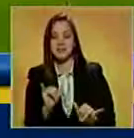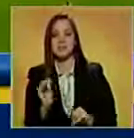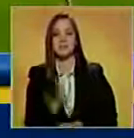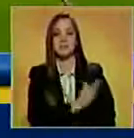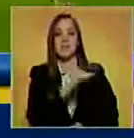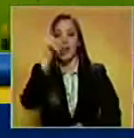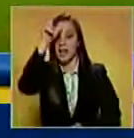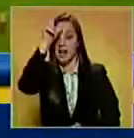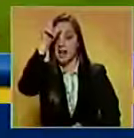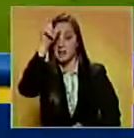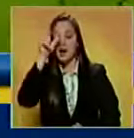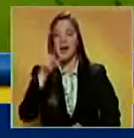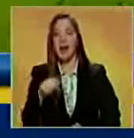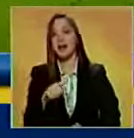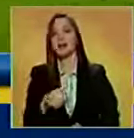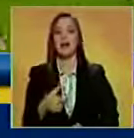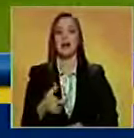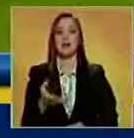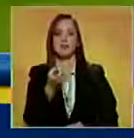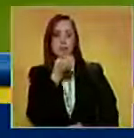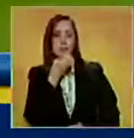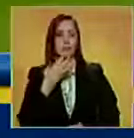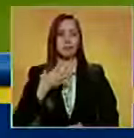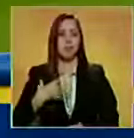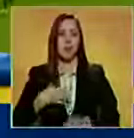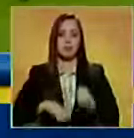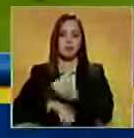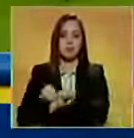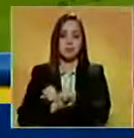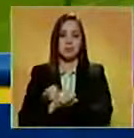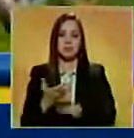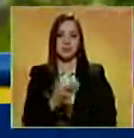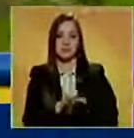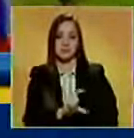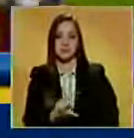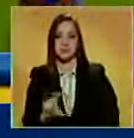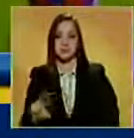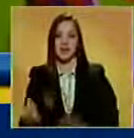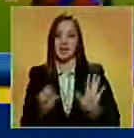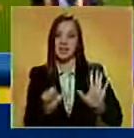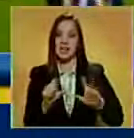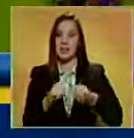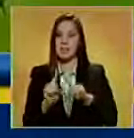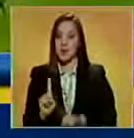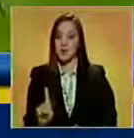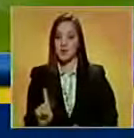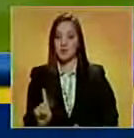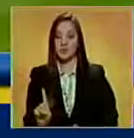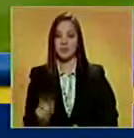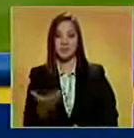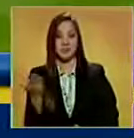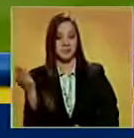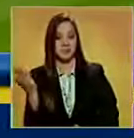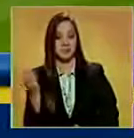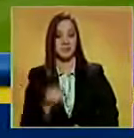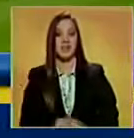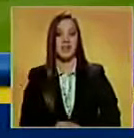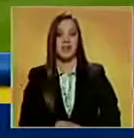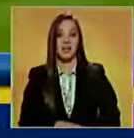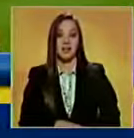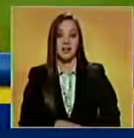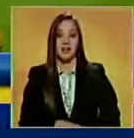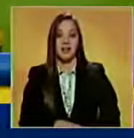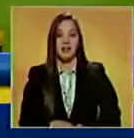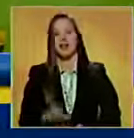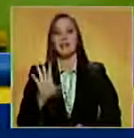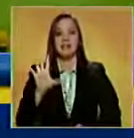En Alemania, el Bayern Múnich se dio un banquete al voltear la eliminatoria y golear al Porto 6-1. Los tantos del Bayern, que estaba por 5ª vez en